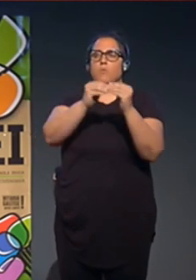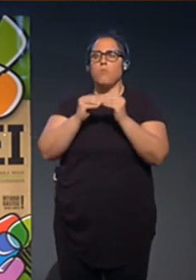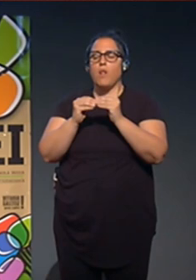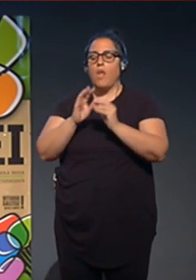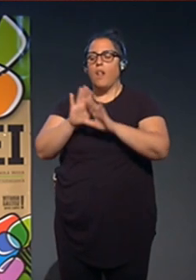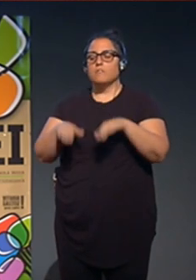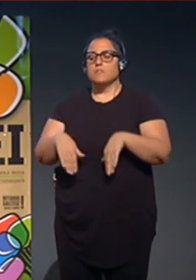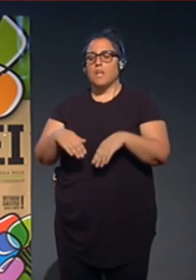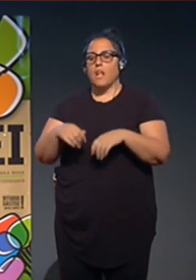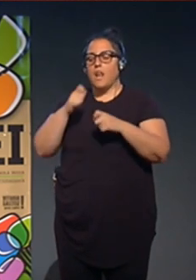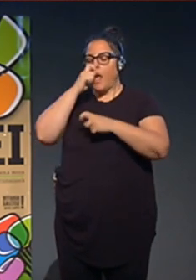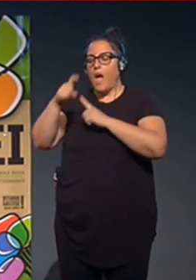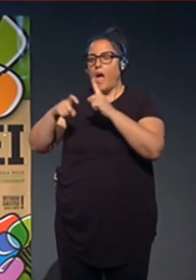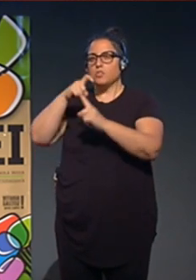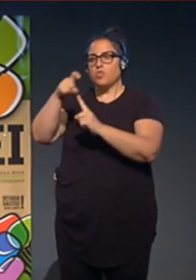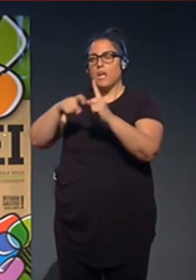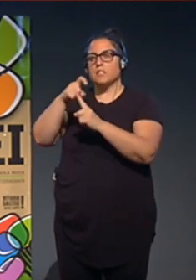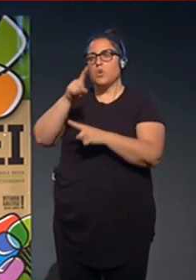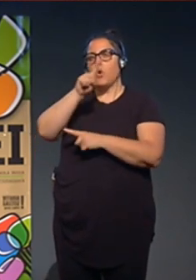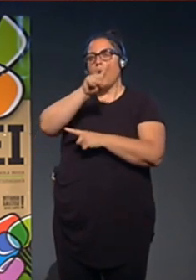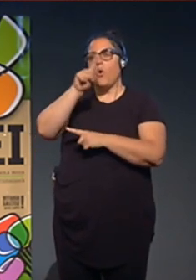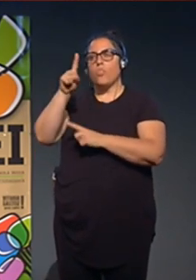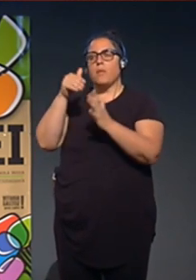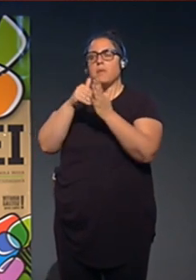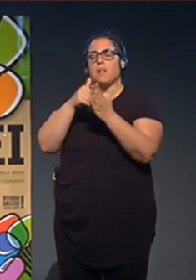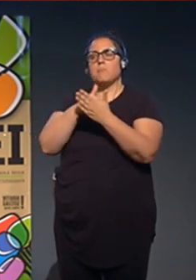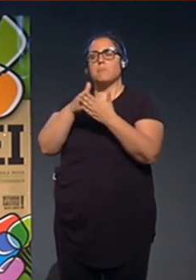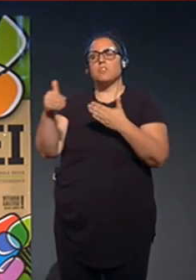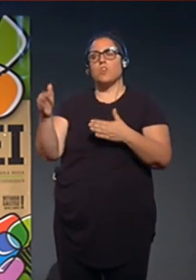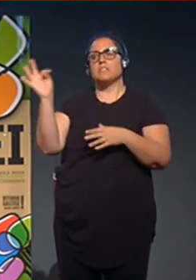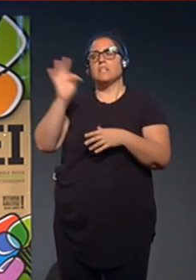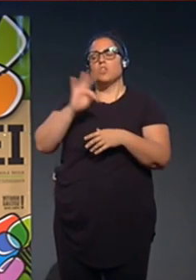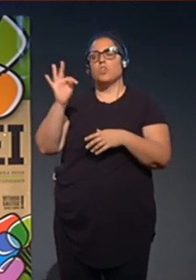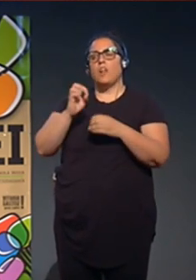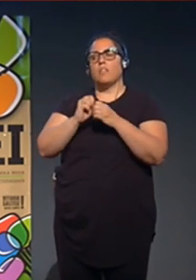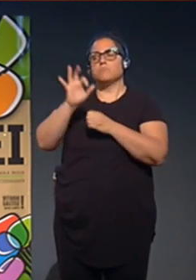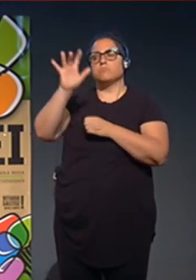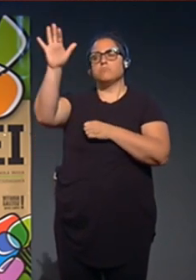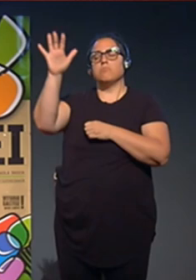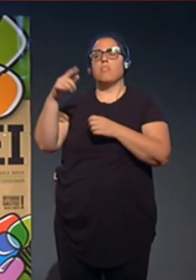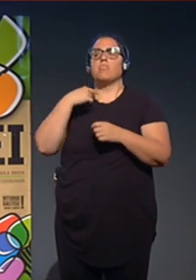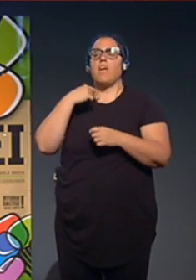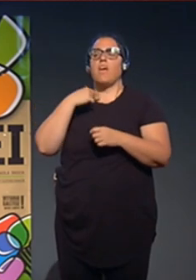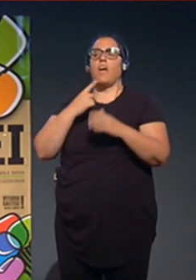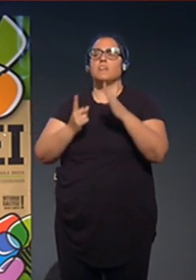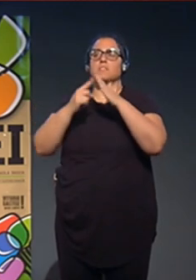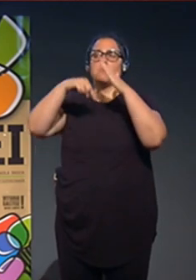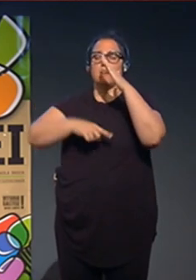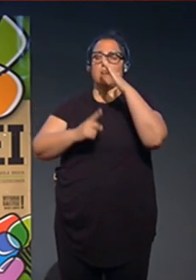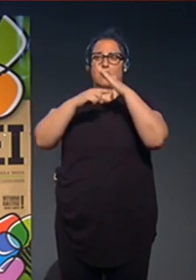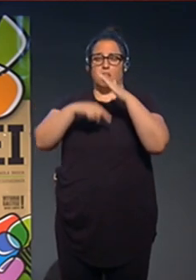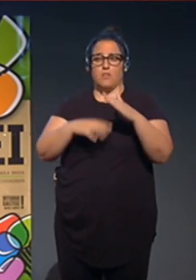emitir cada año 11,000 millones de toneladas métricas de gases de efecto invernadero o sea el